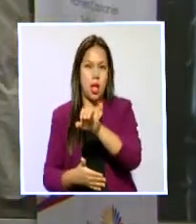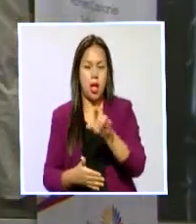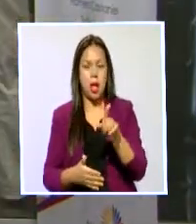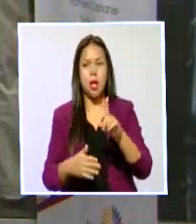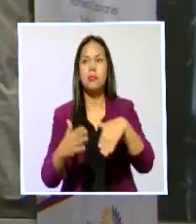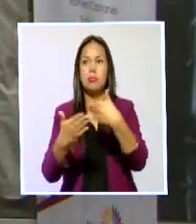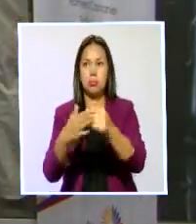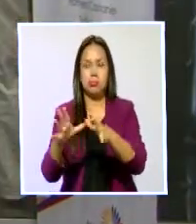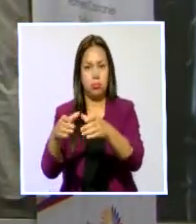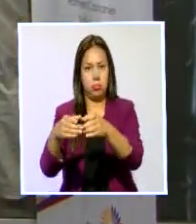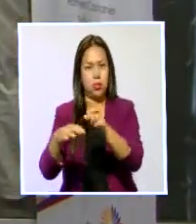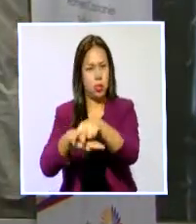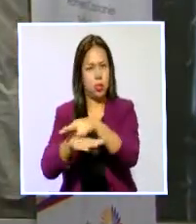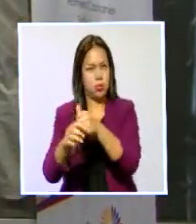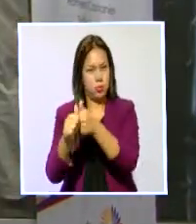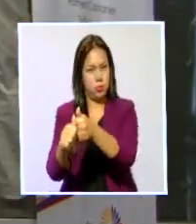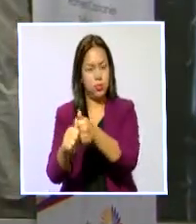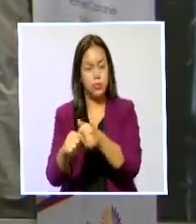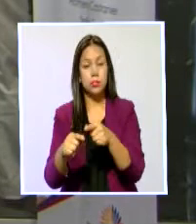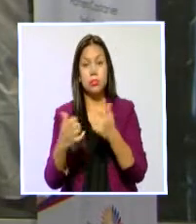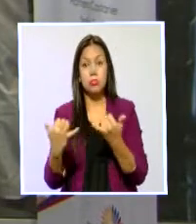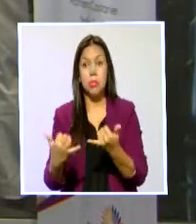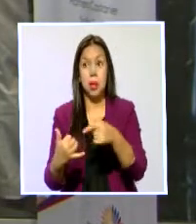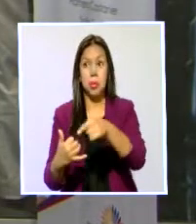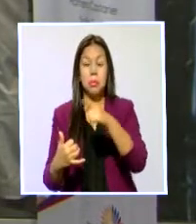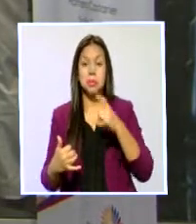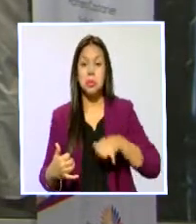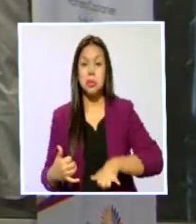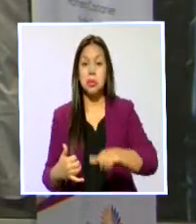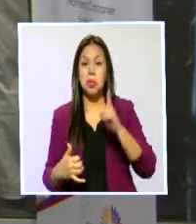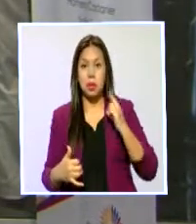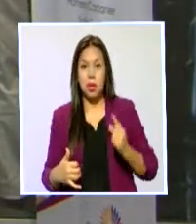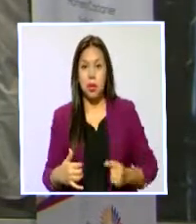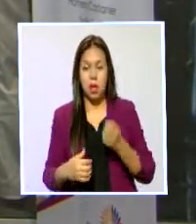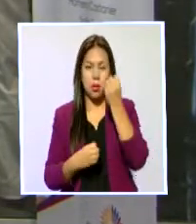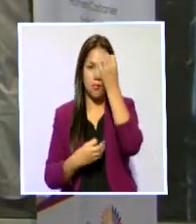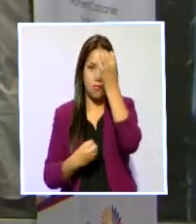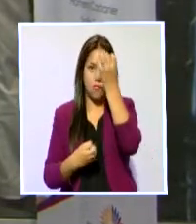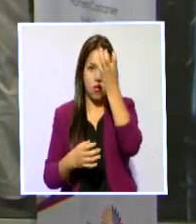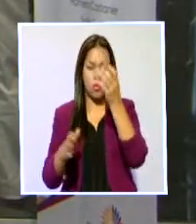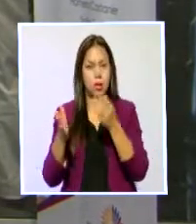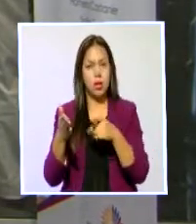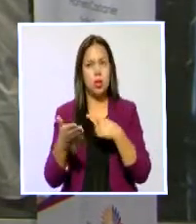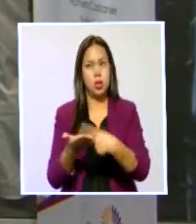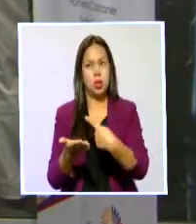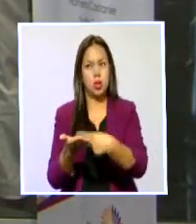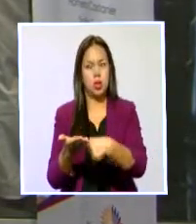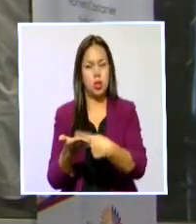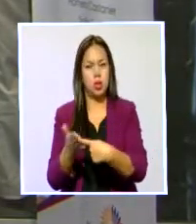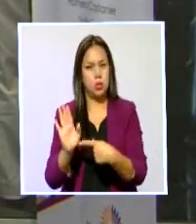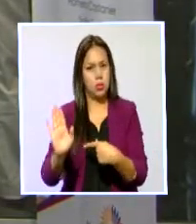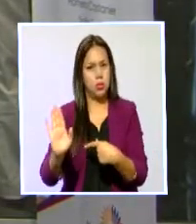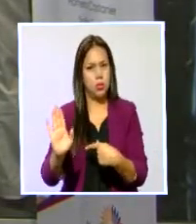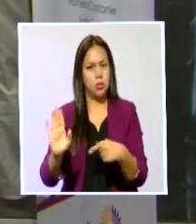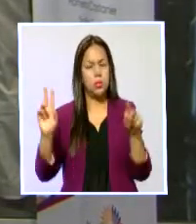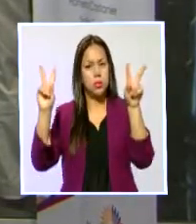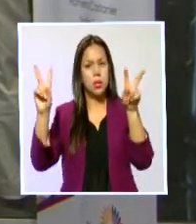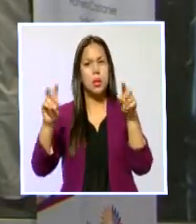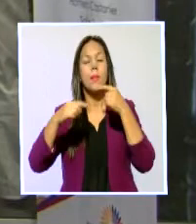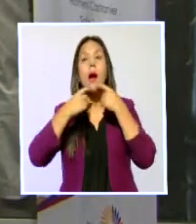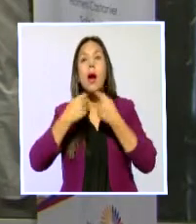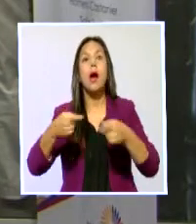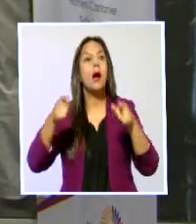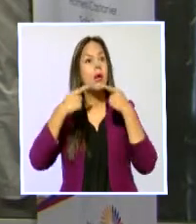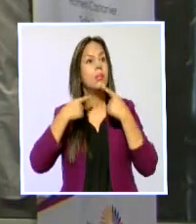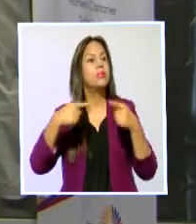de la Asamblea Nacional. En este momento continúa detallando el trabajo que realiza esta institución referente a la convocatoria